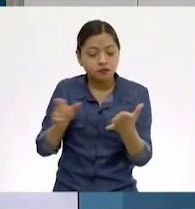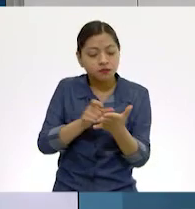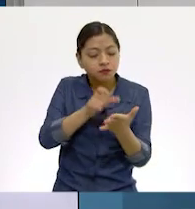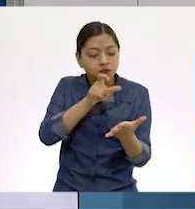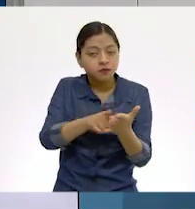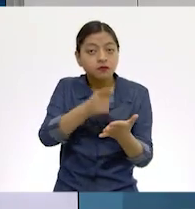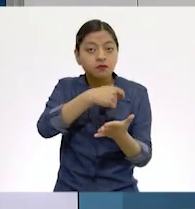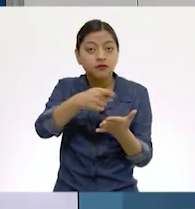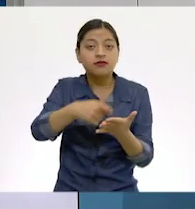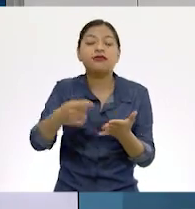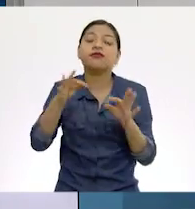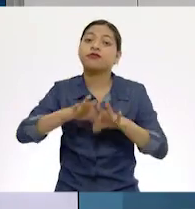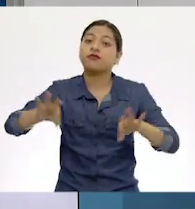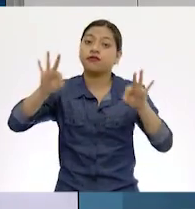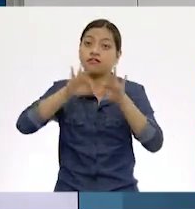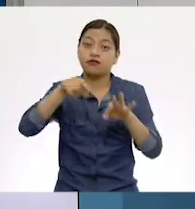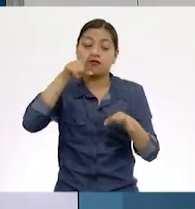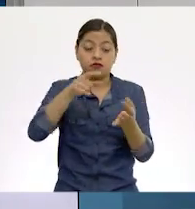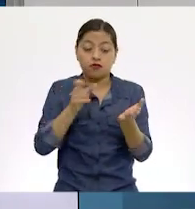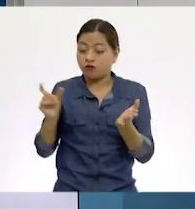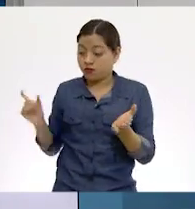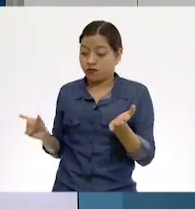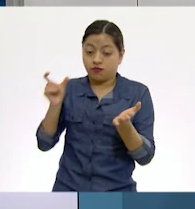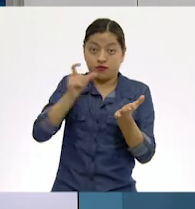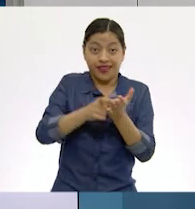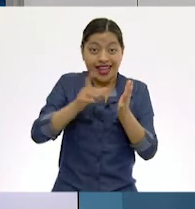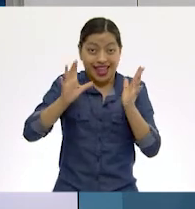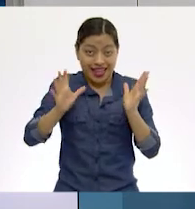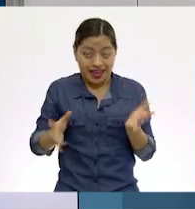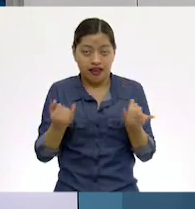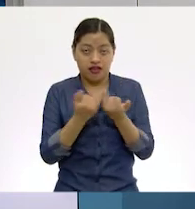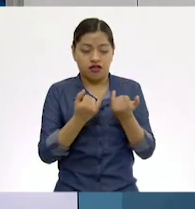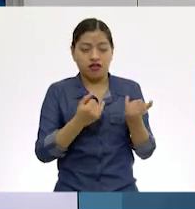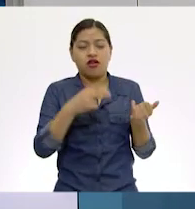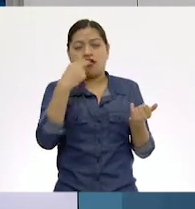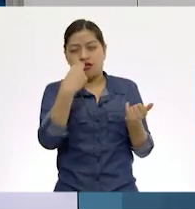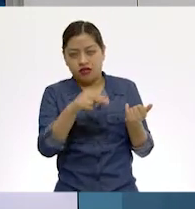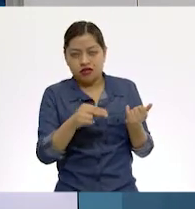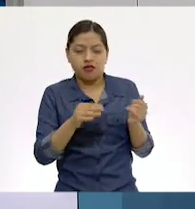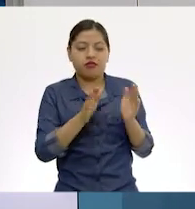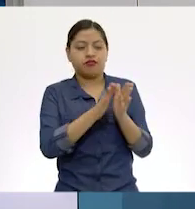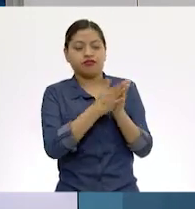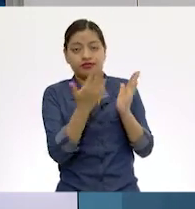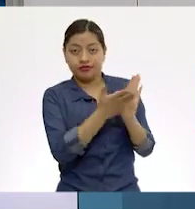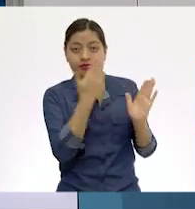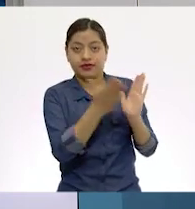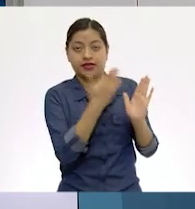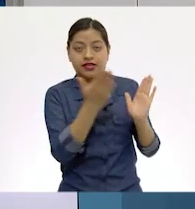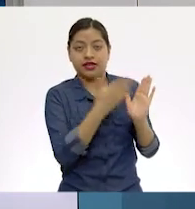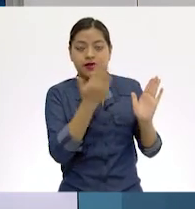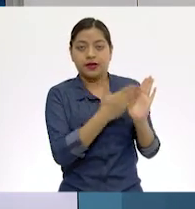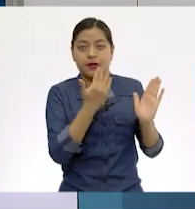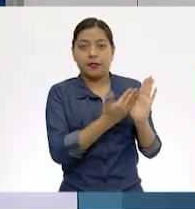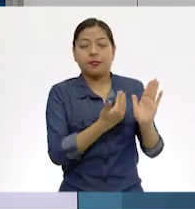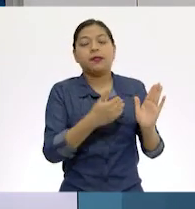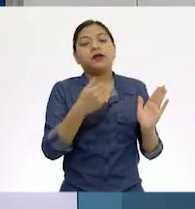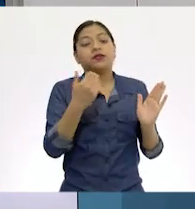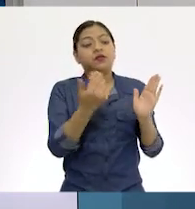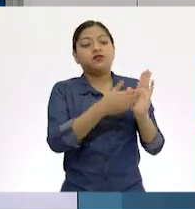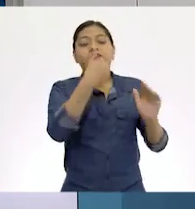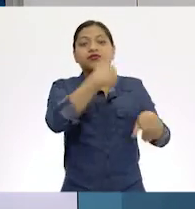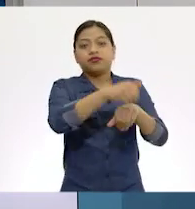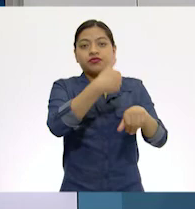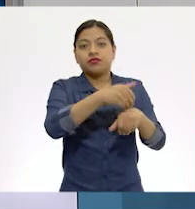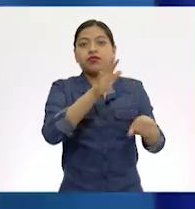será importante que pongamos, además de todos los datos que ya mencionaron, el número de página en donde se encuentra escrita. ¿La recuerdas?